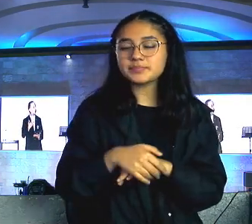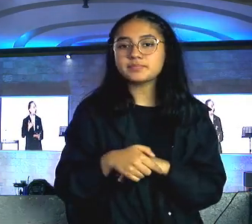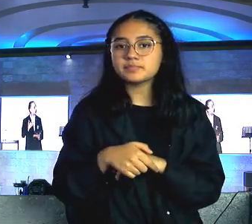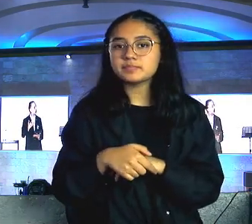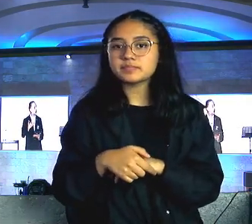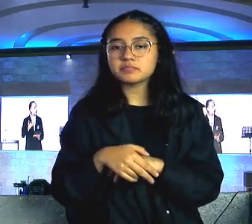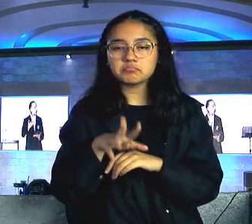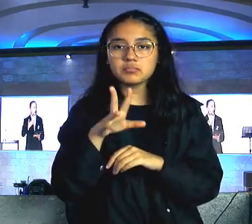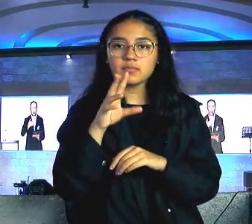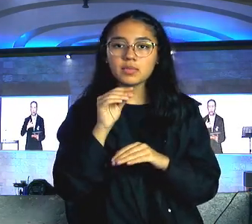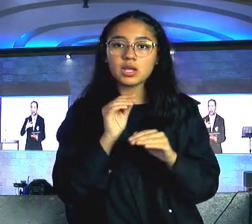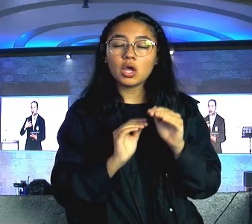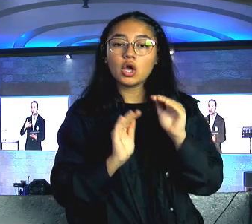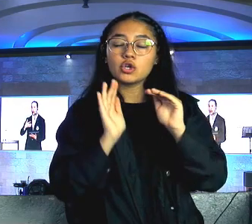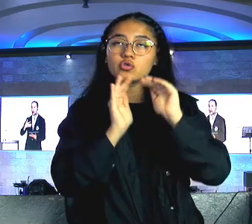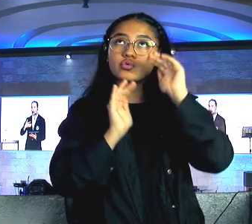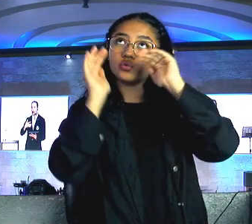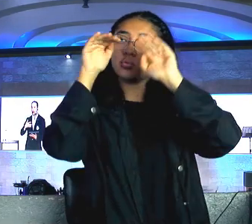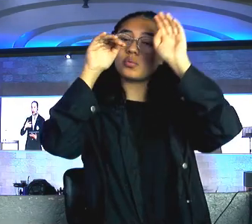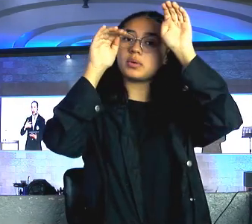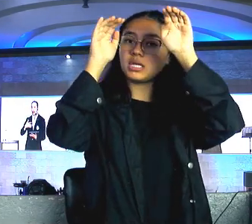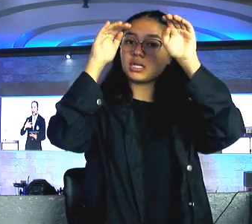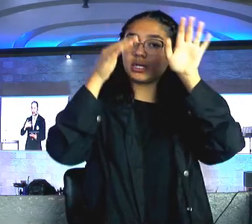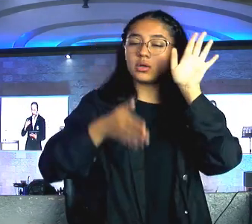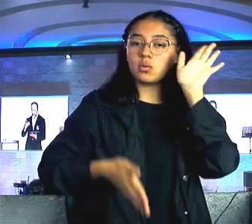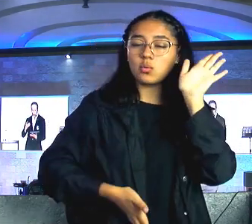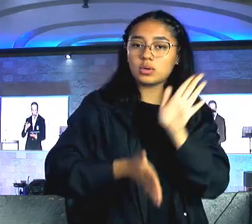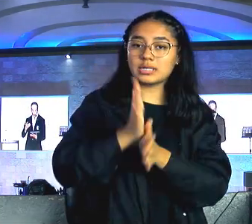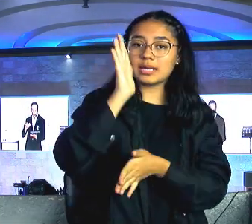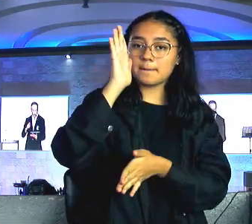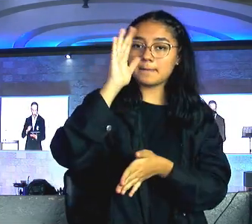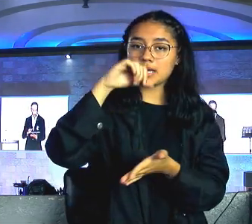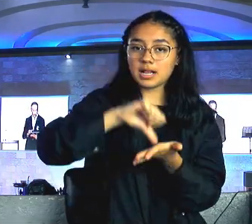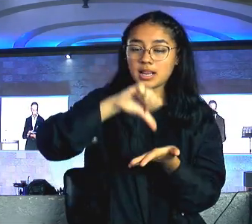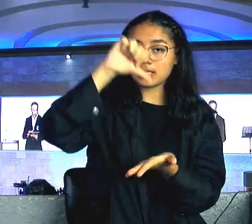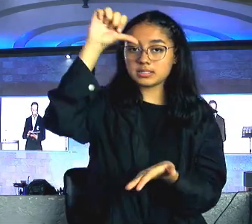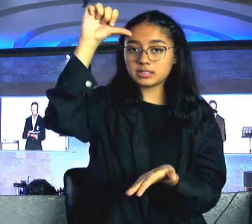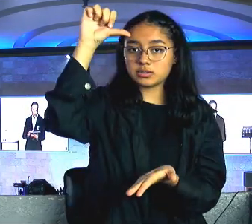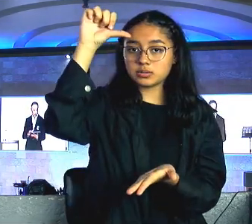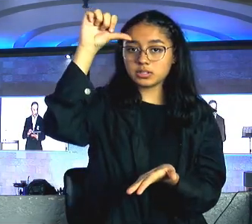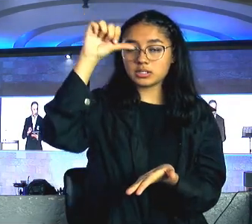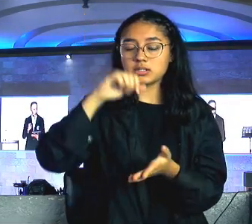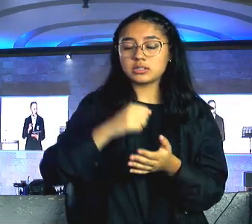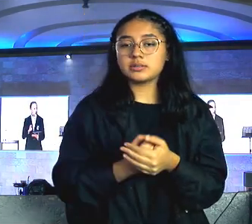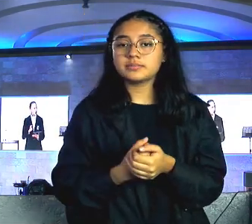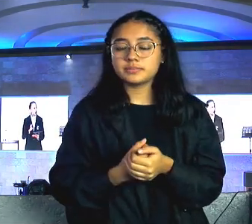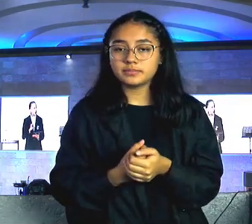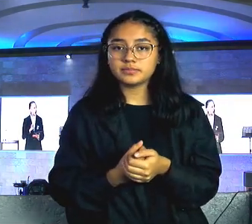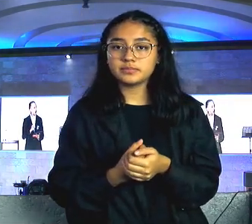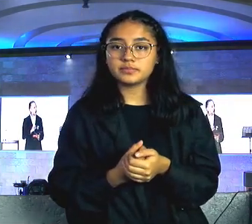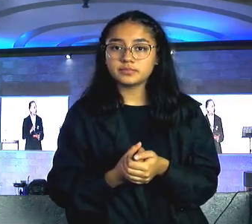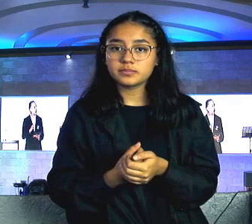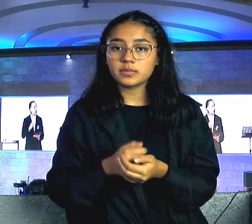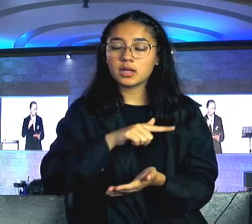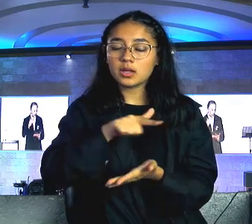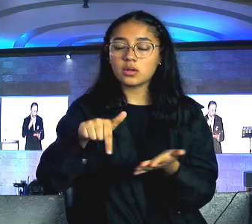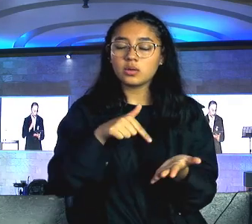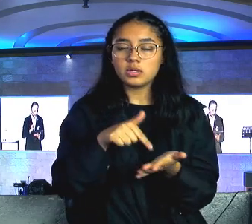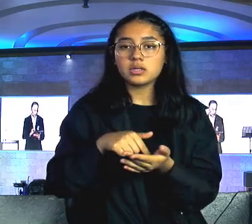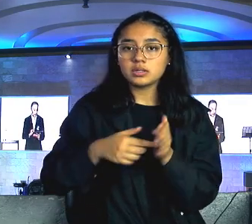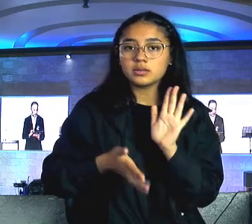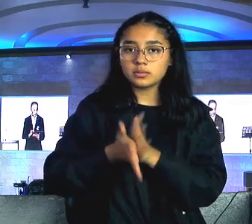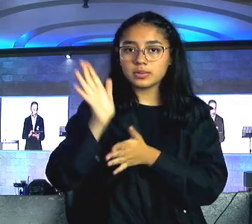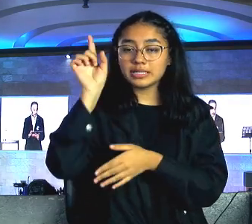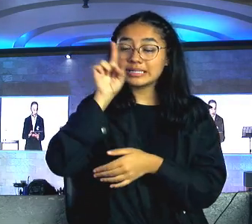subir o escapar a las alturas? A cualquier lugar donde tú vayas, allí está